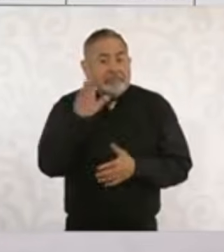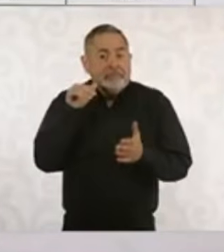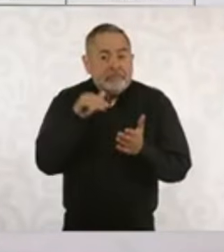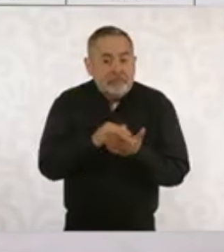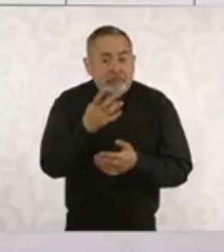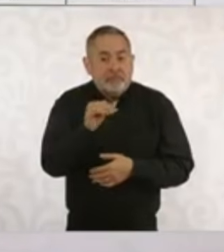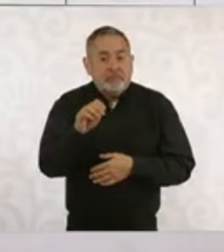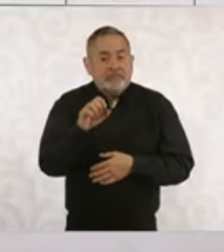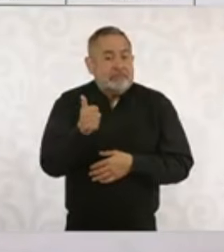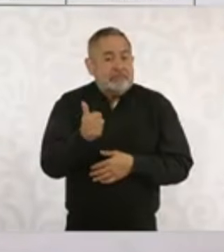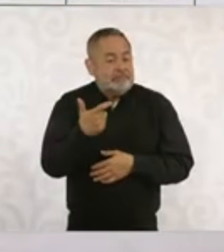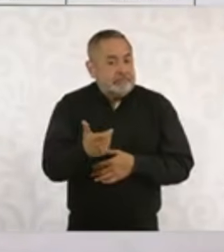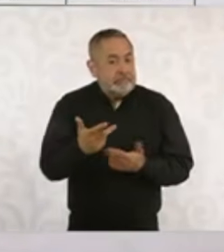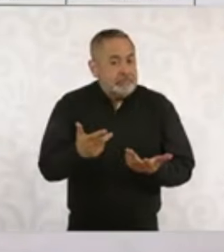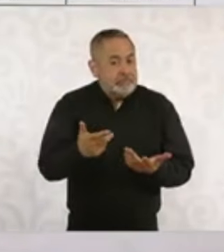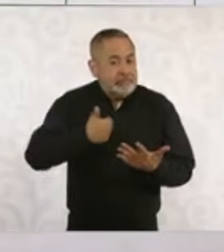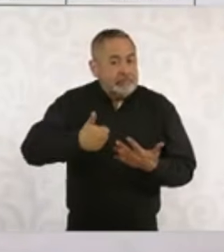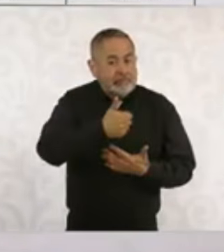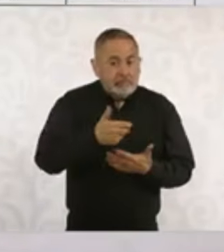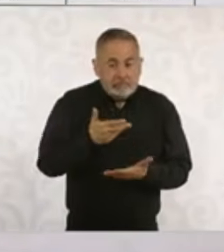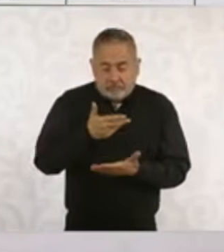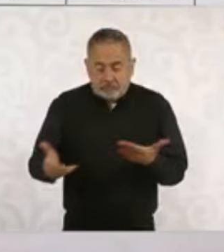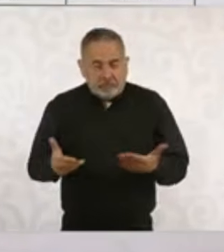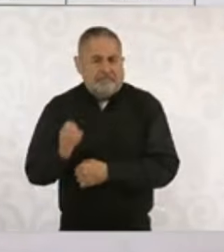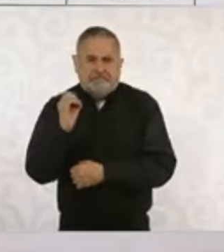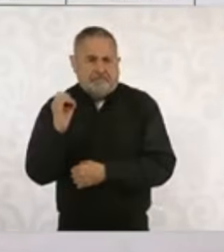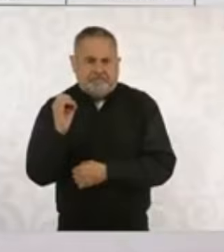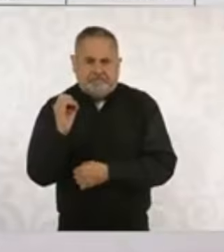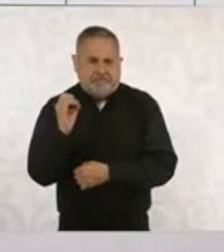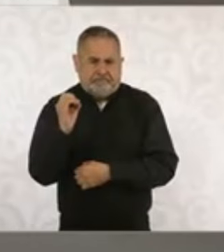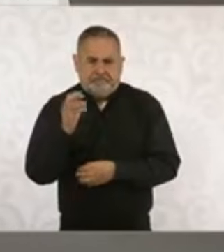35,966 pesos. Ahora, 0.